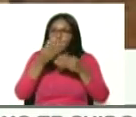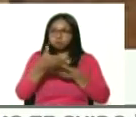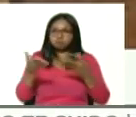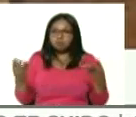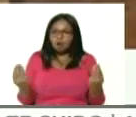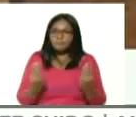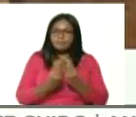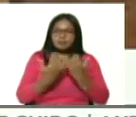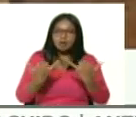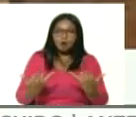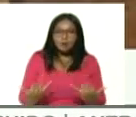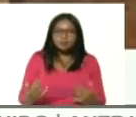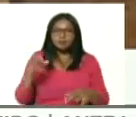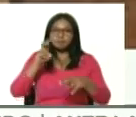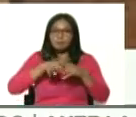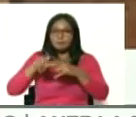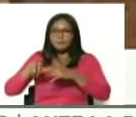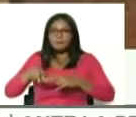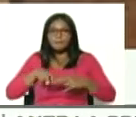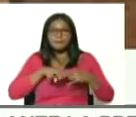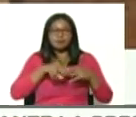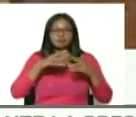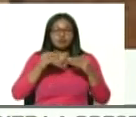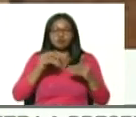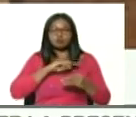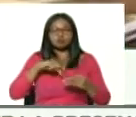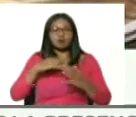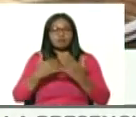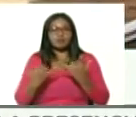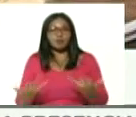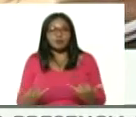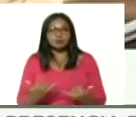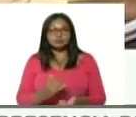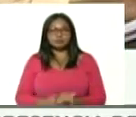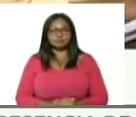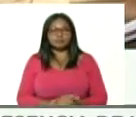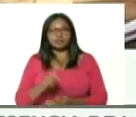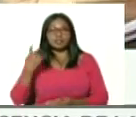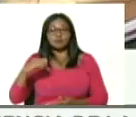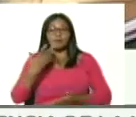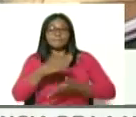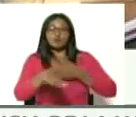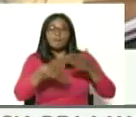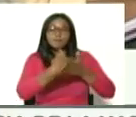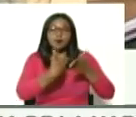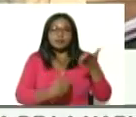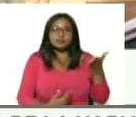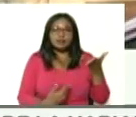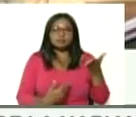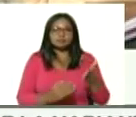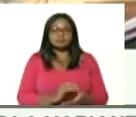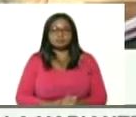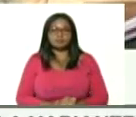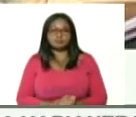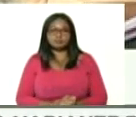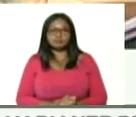Héctor Aristóbulo, tenemos propuestas de ciudades comunales,